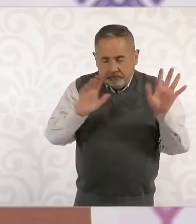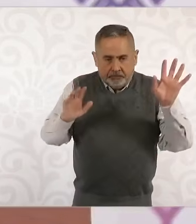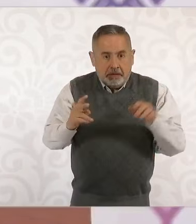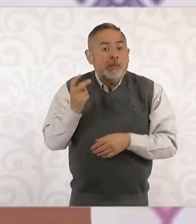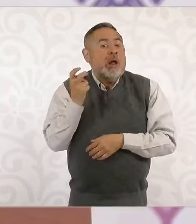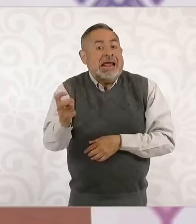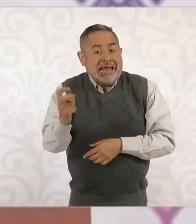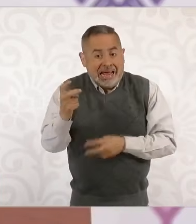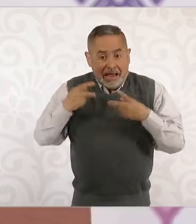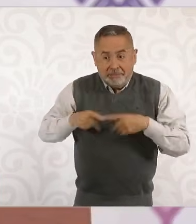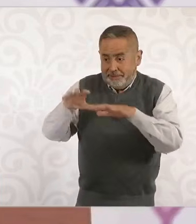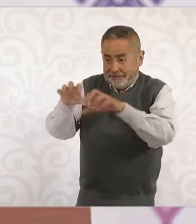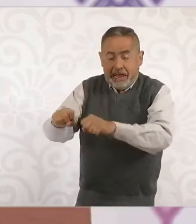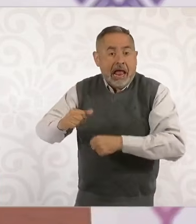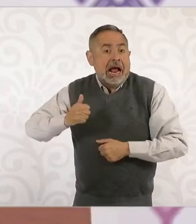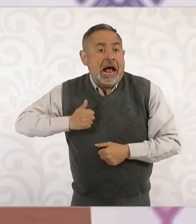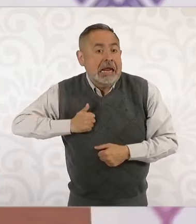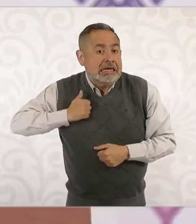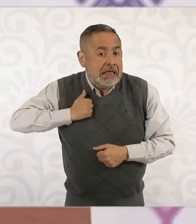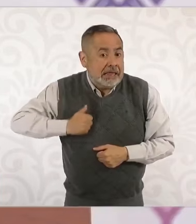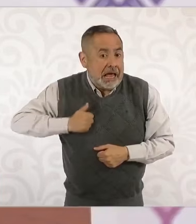esta persona canadiense,